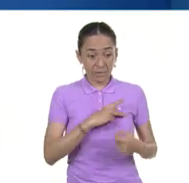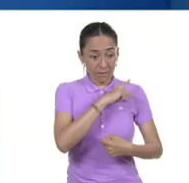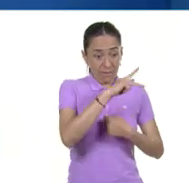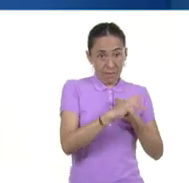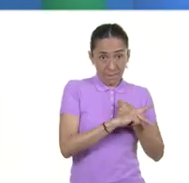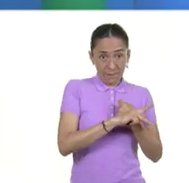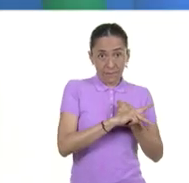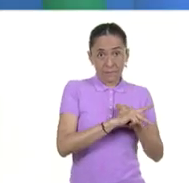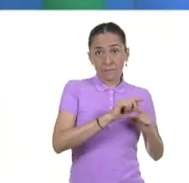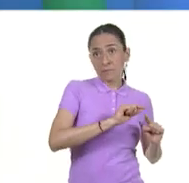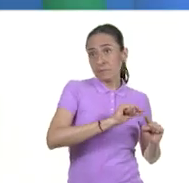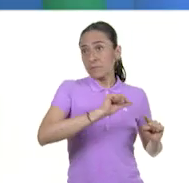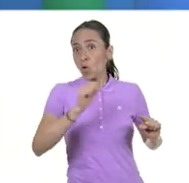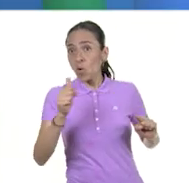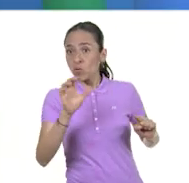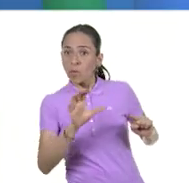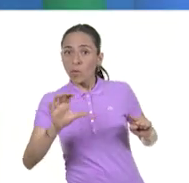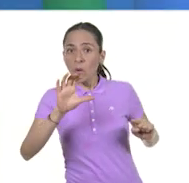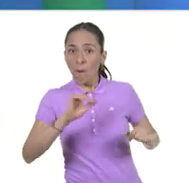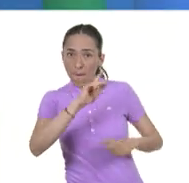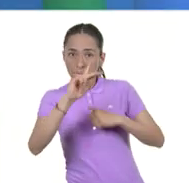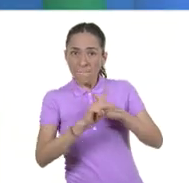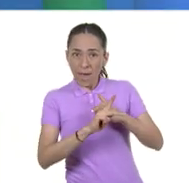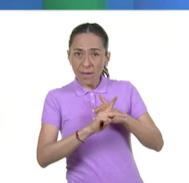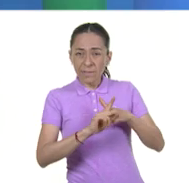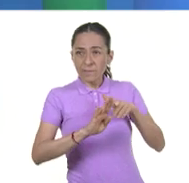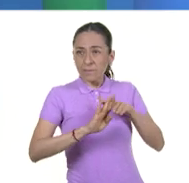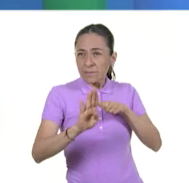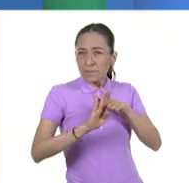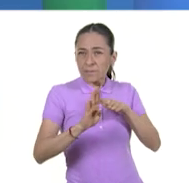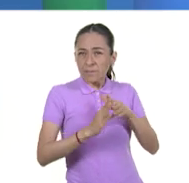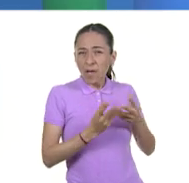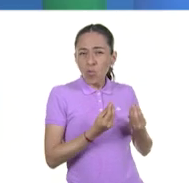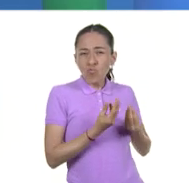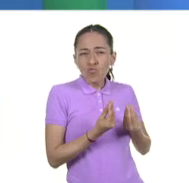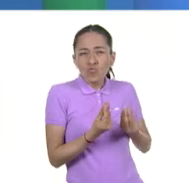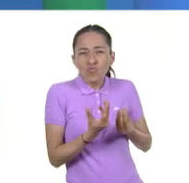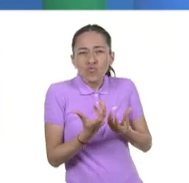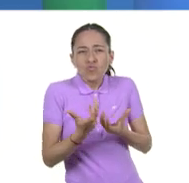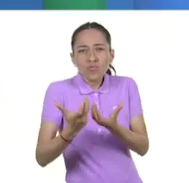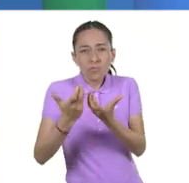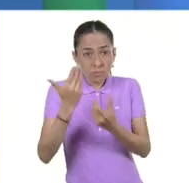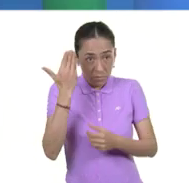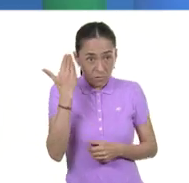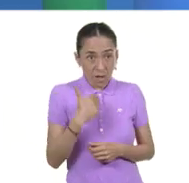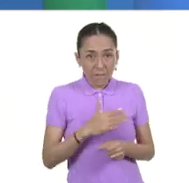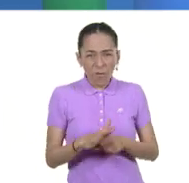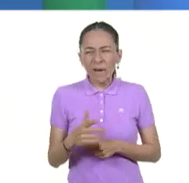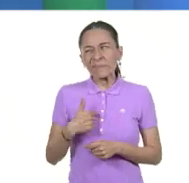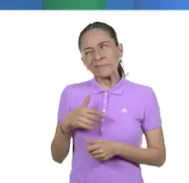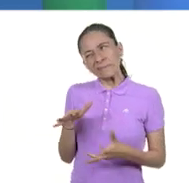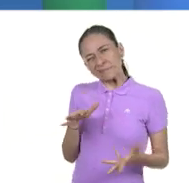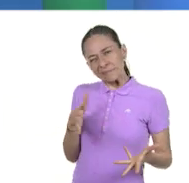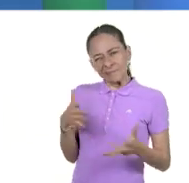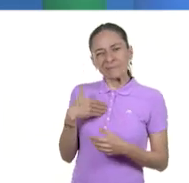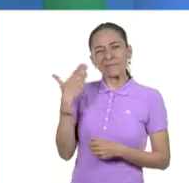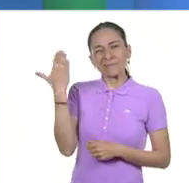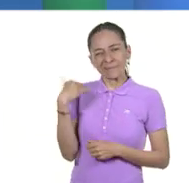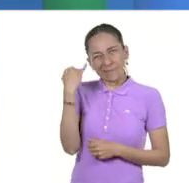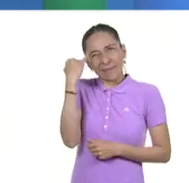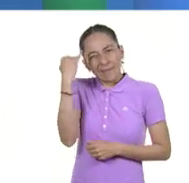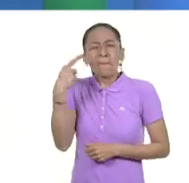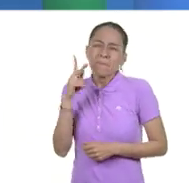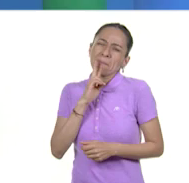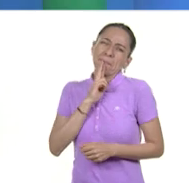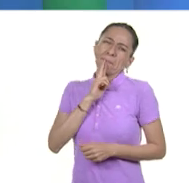otro? Tengo una idea, pero prefiero que usted, maestro, nos lo diga y nos lo explique